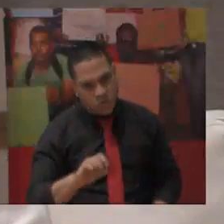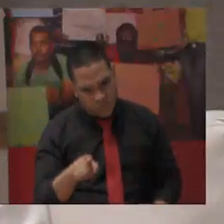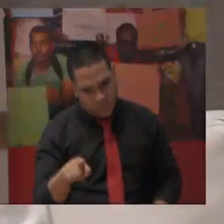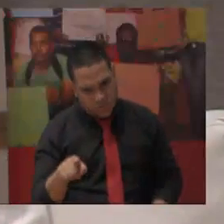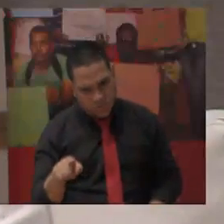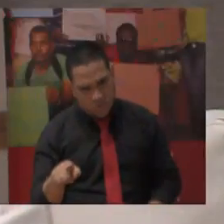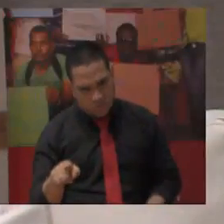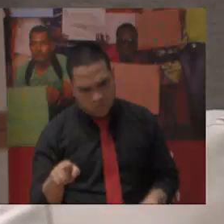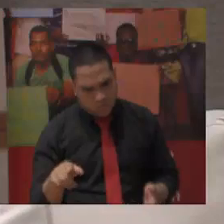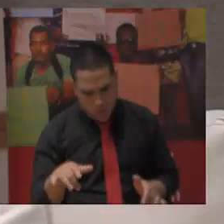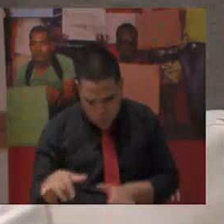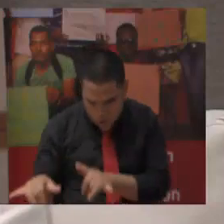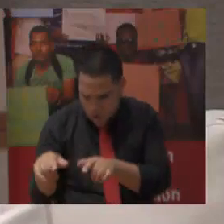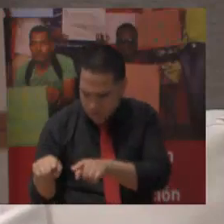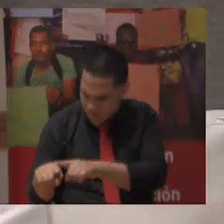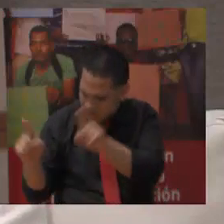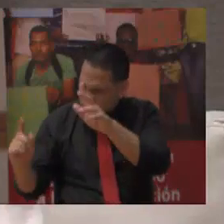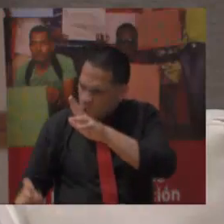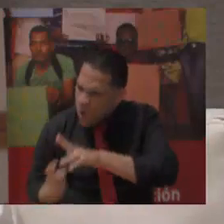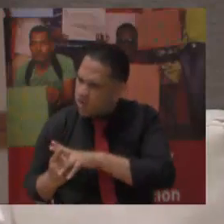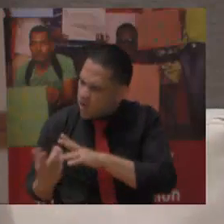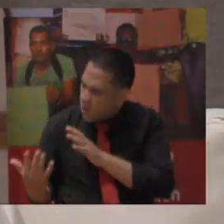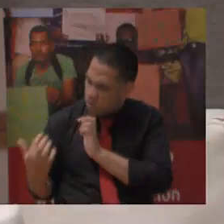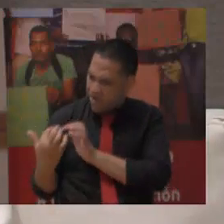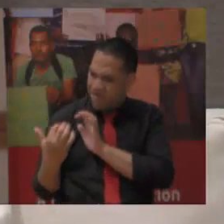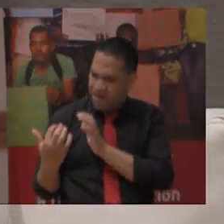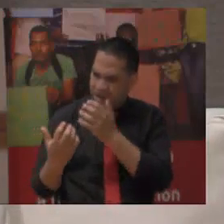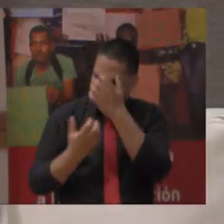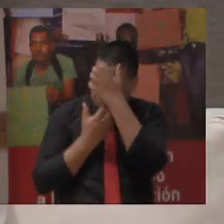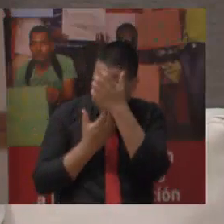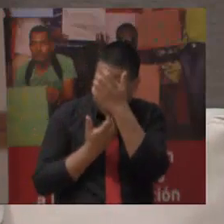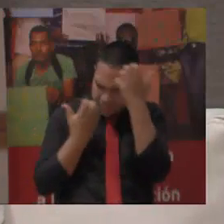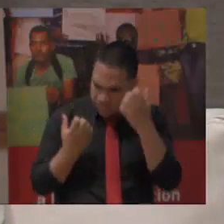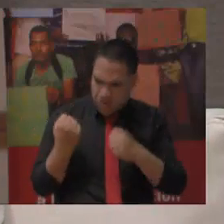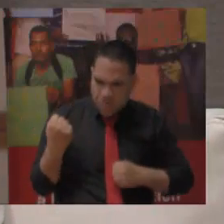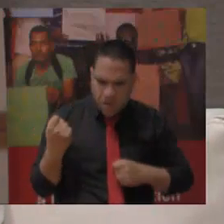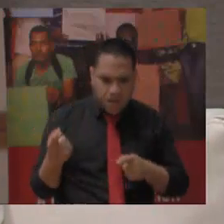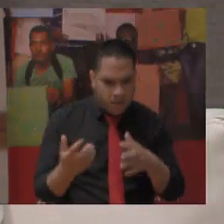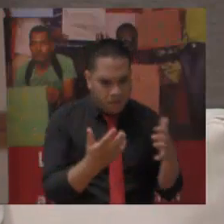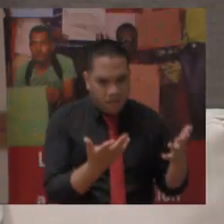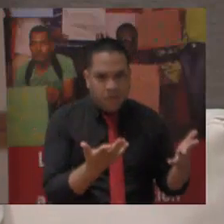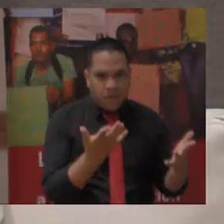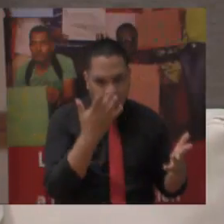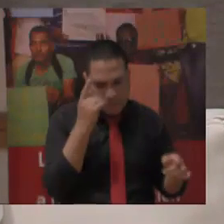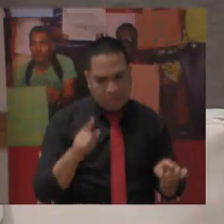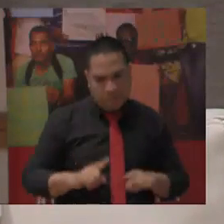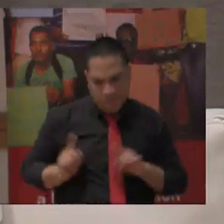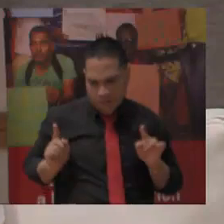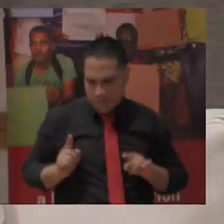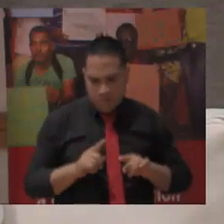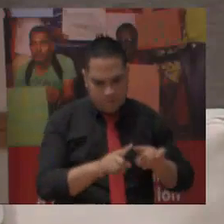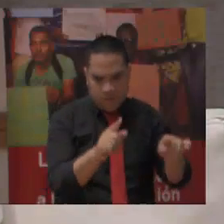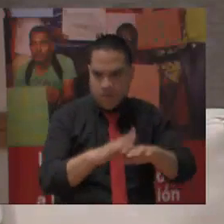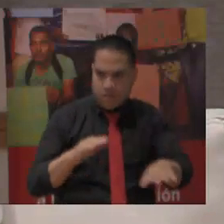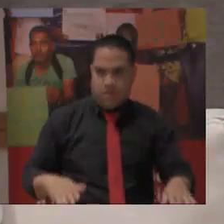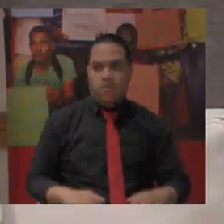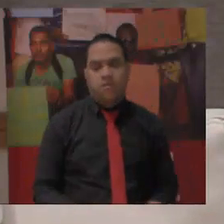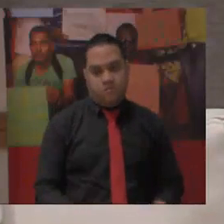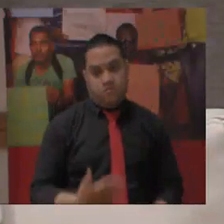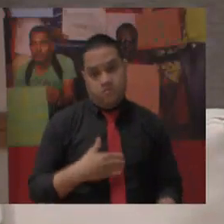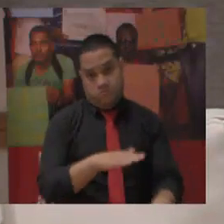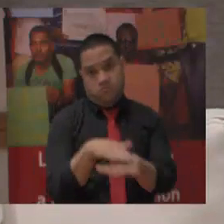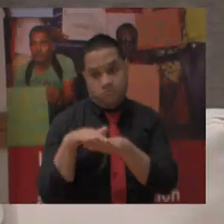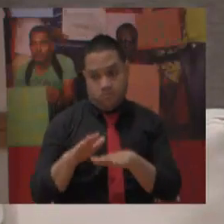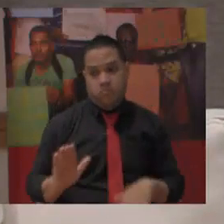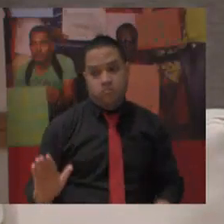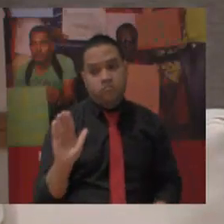mismo la idea de paz. Y tenemos que construirla desde cada uno de esos territorios. Yo lo que quiero compartir con ustedes